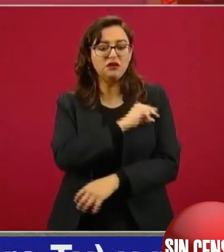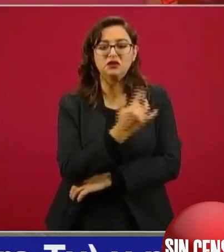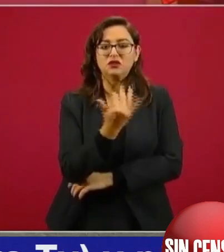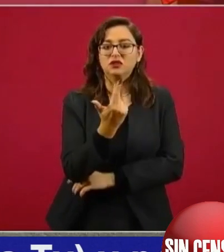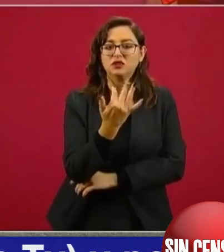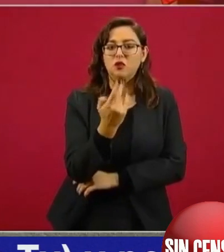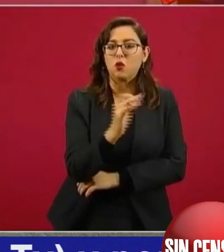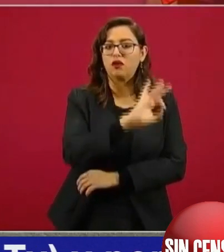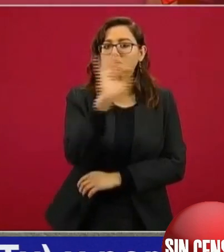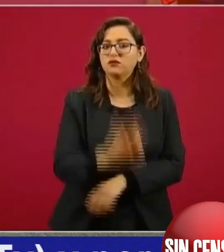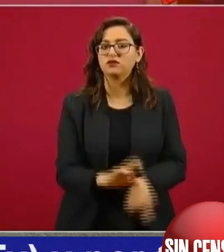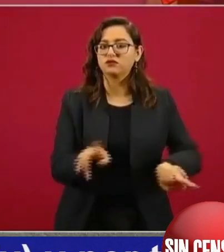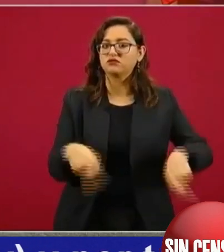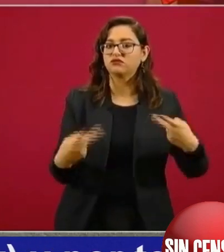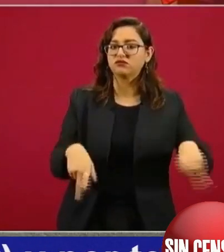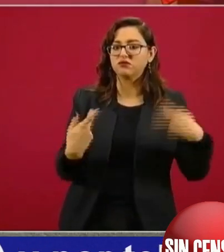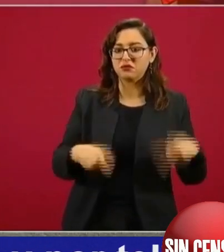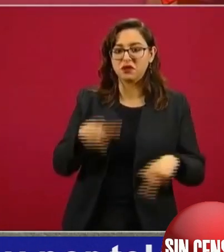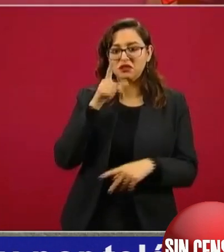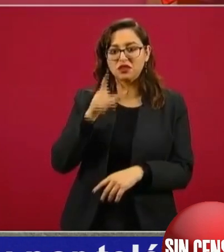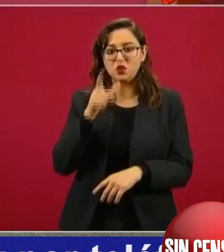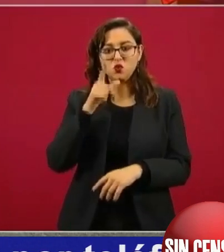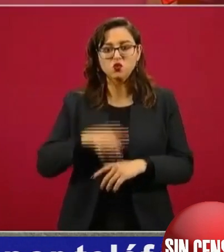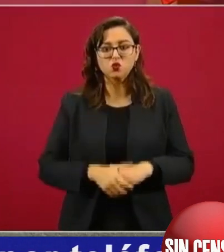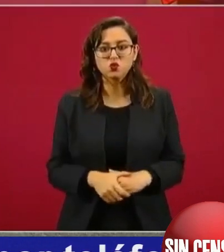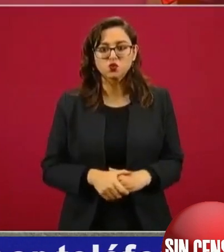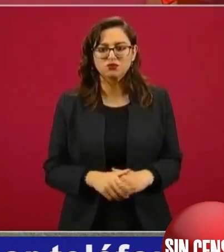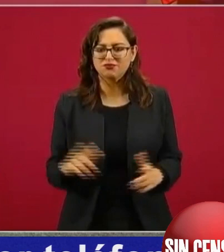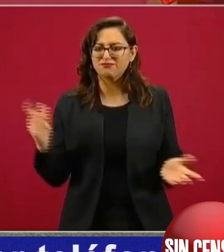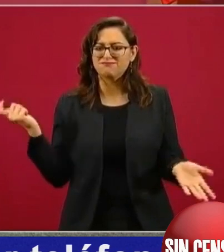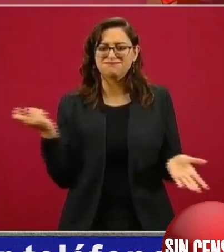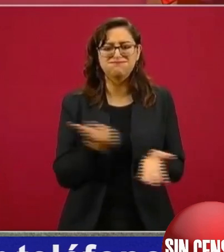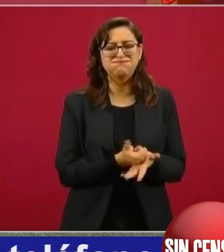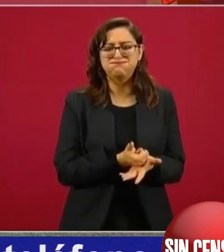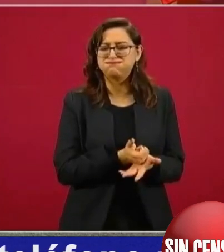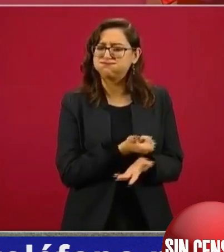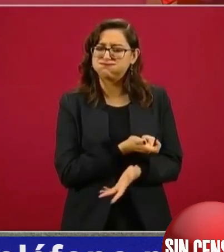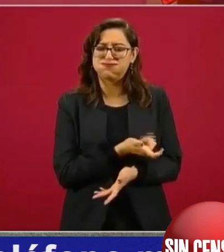en muy poco tiempo y a precios elevadísimos.